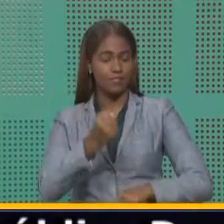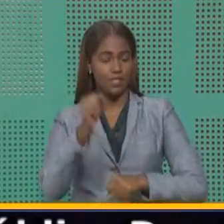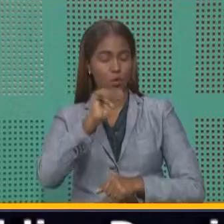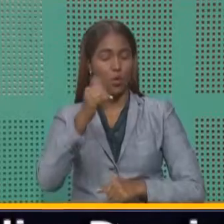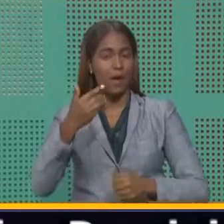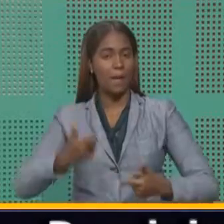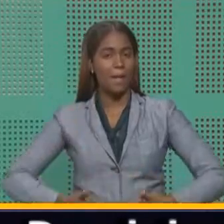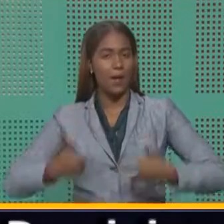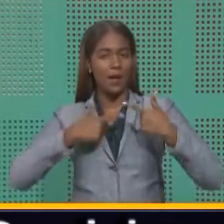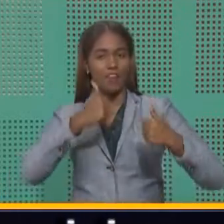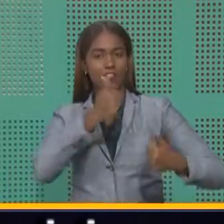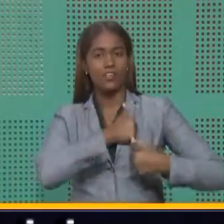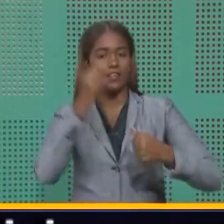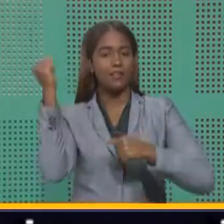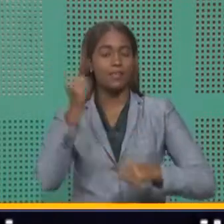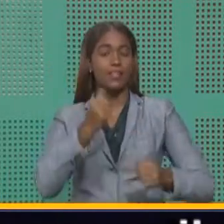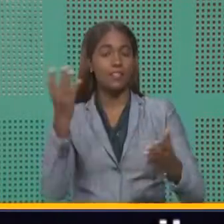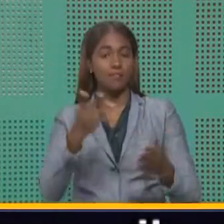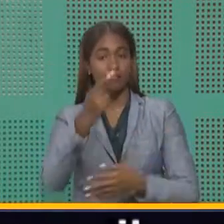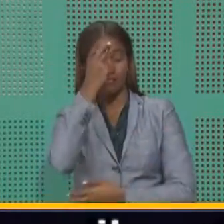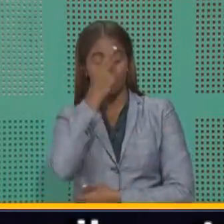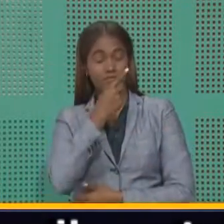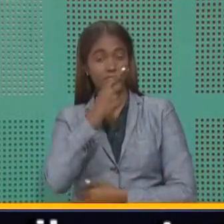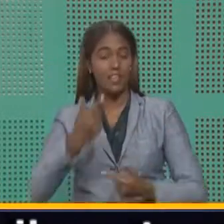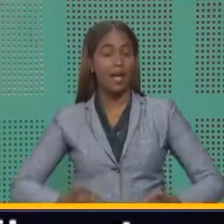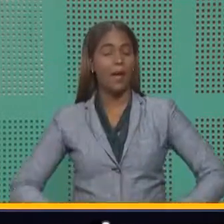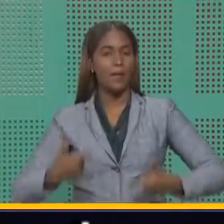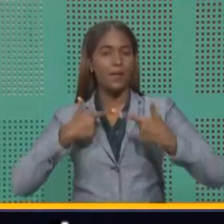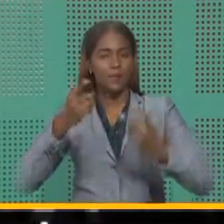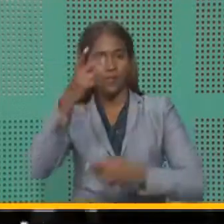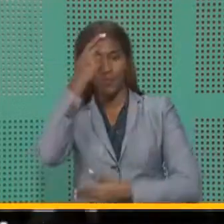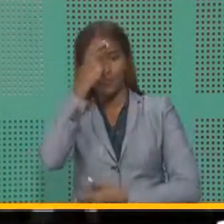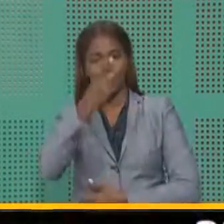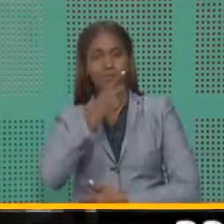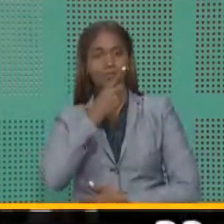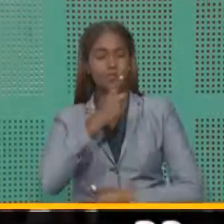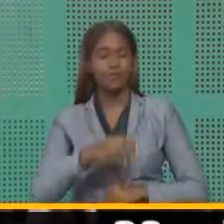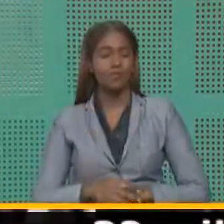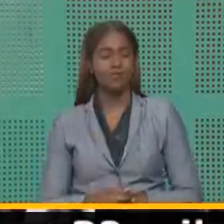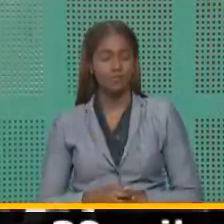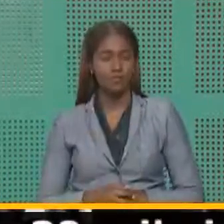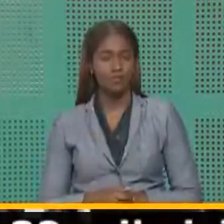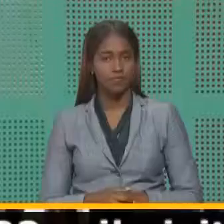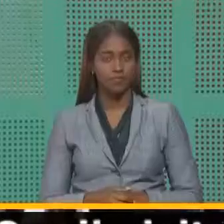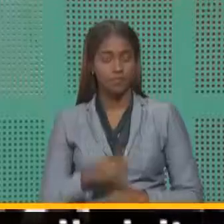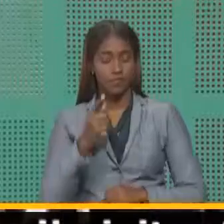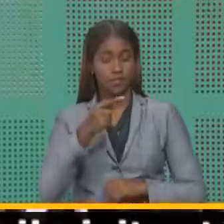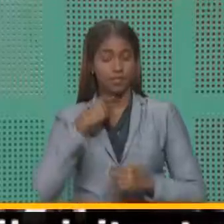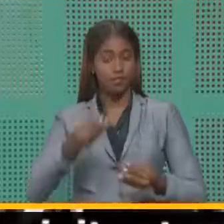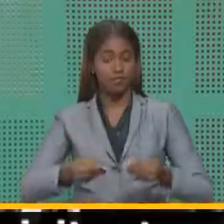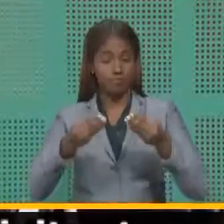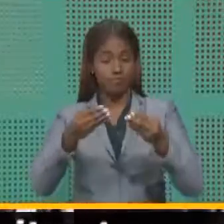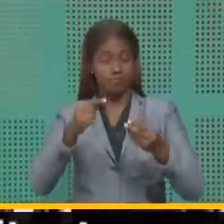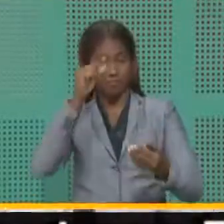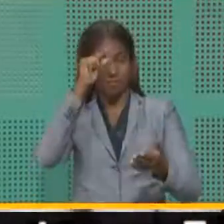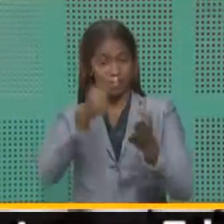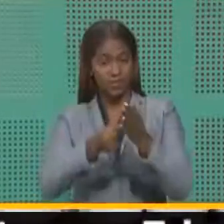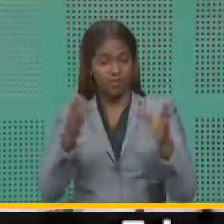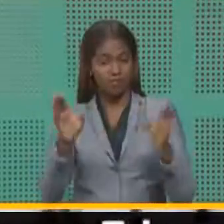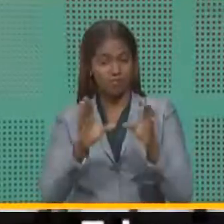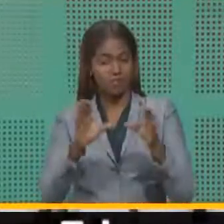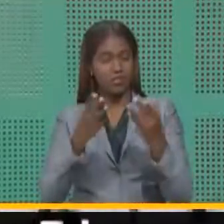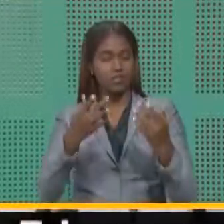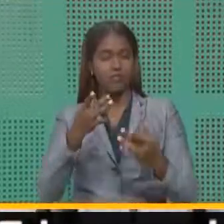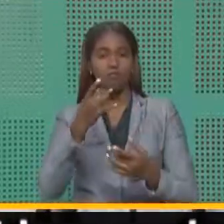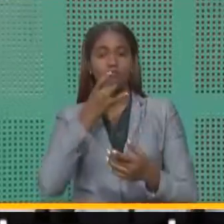de la república que viva la republica dominica los grabados que obtuvieron sus títulos de electricidad